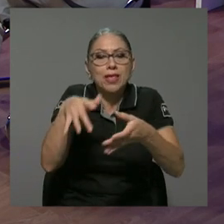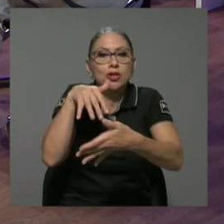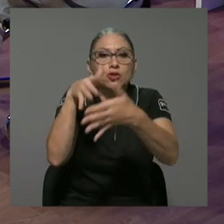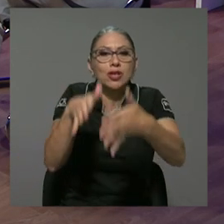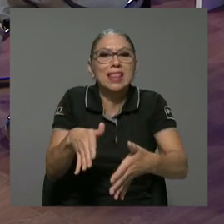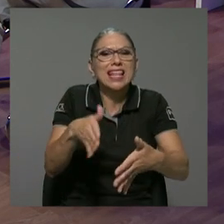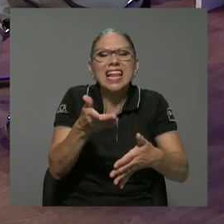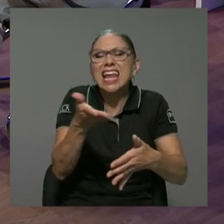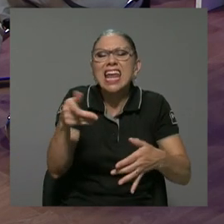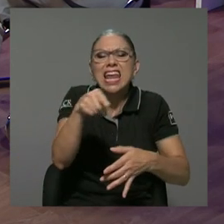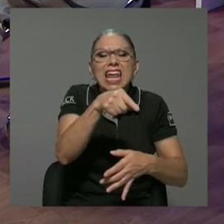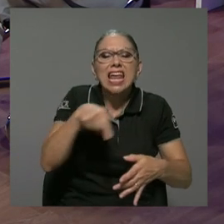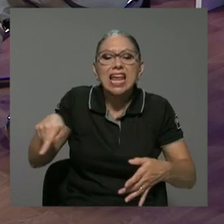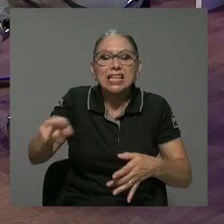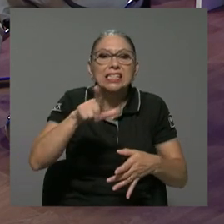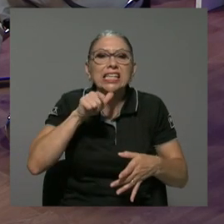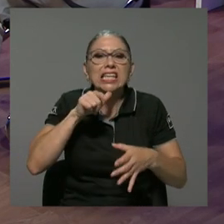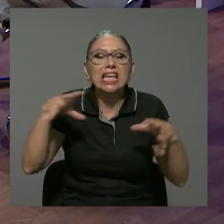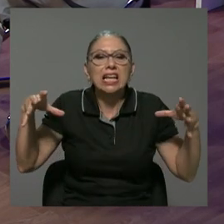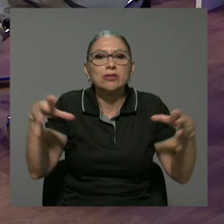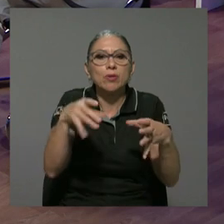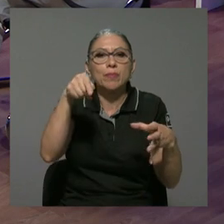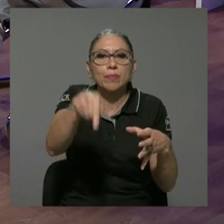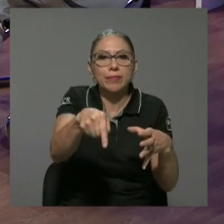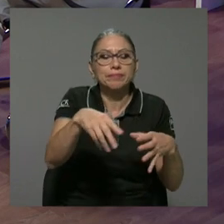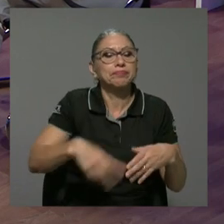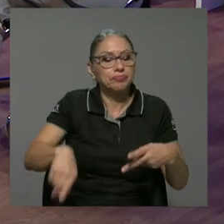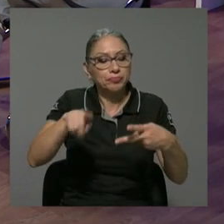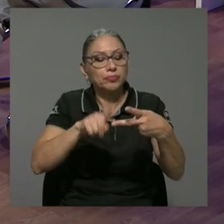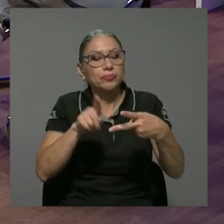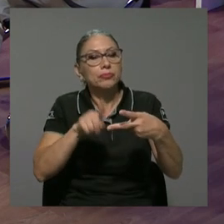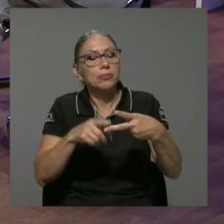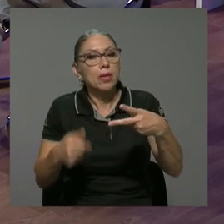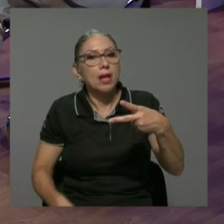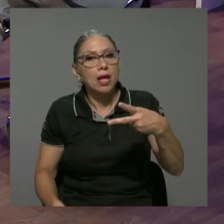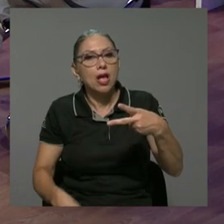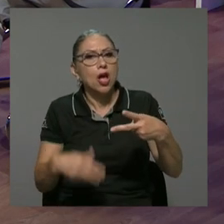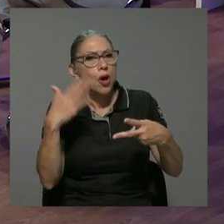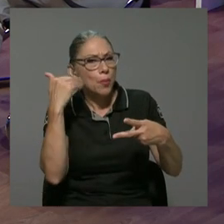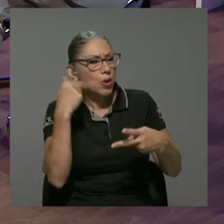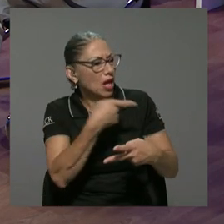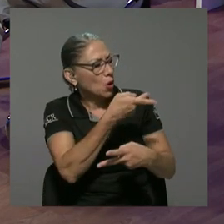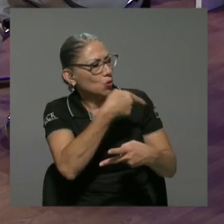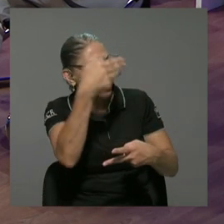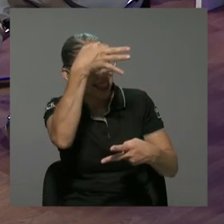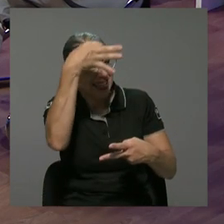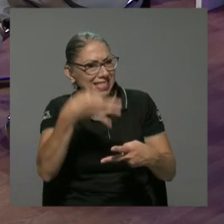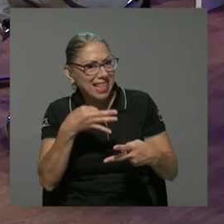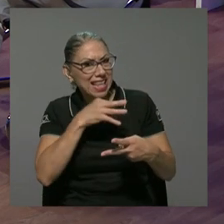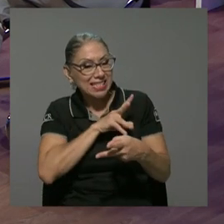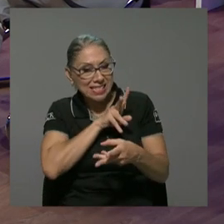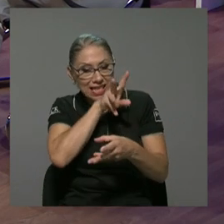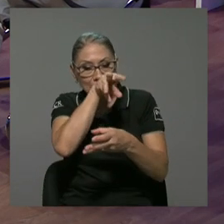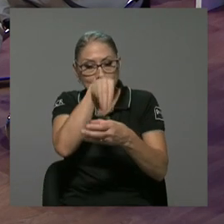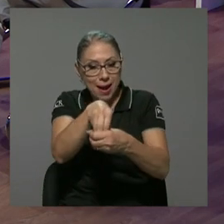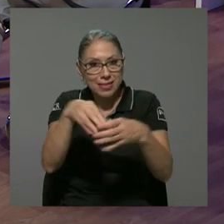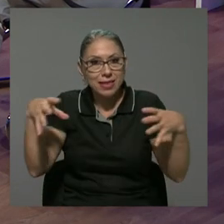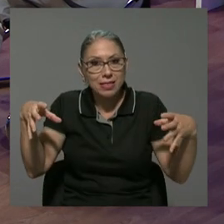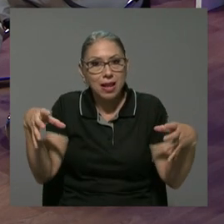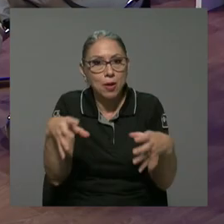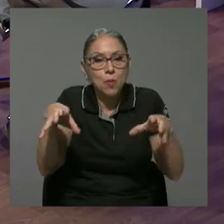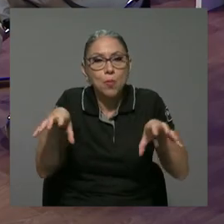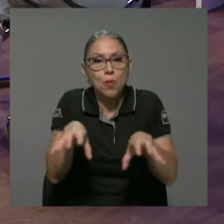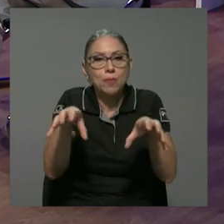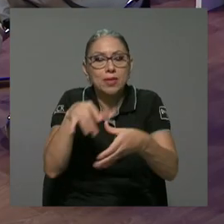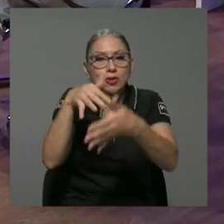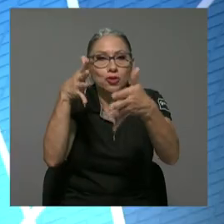parte del Movimiento Estudiantil. Es una primera línea y lo segundo es que nos comenten por qué ustedes deciden ser parte del Movimiento Estudiantil y asumir, digamos, una